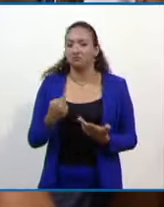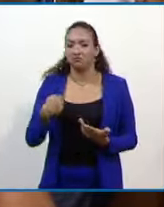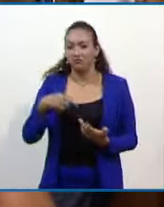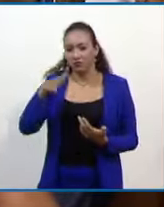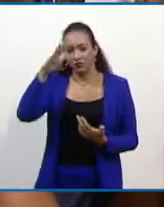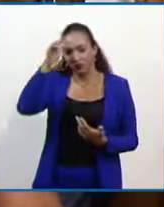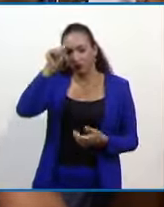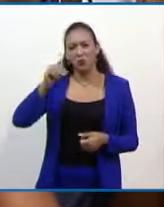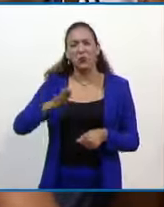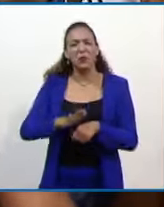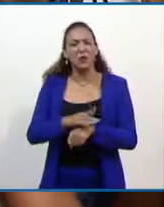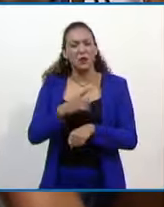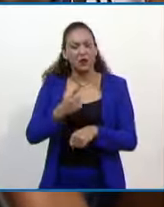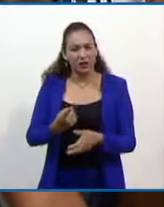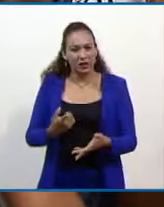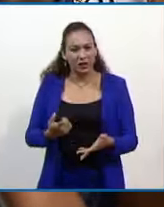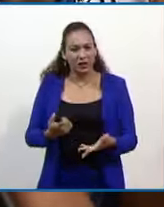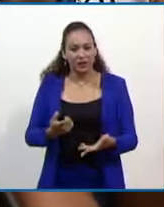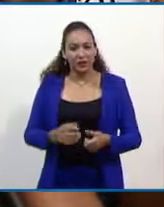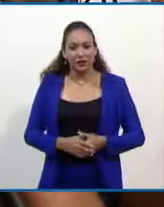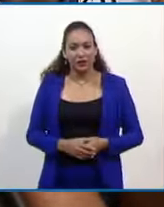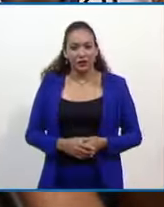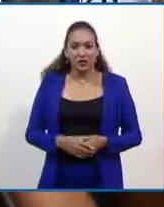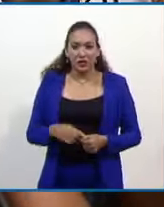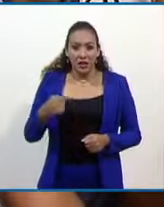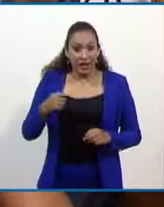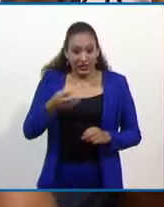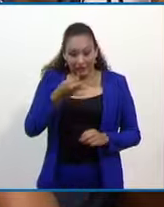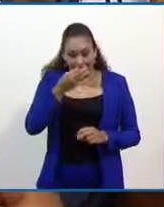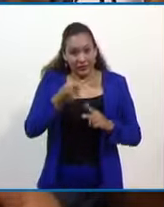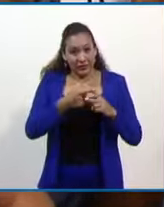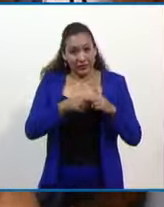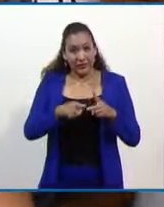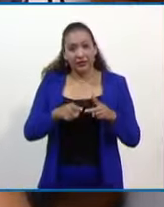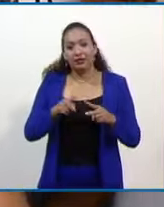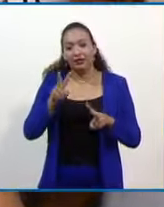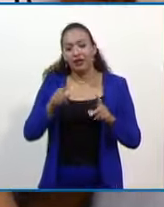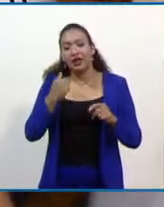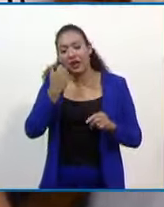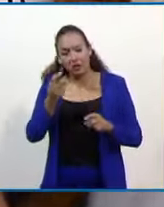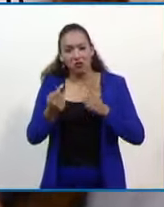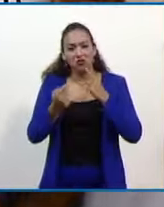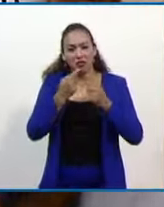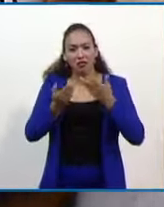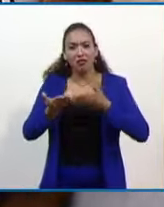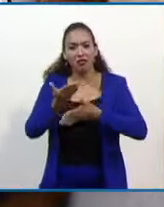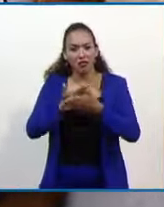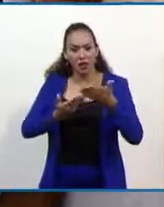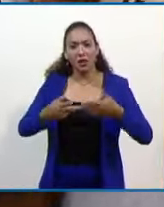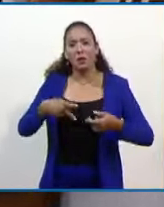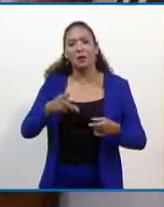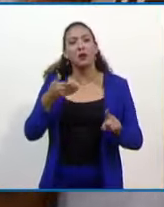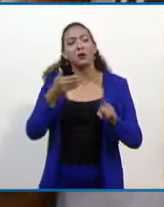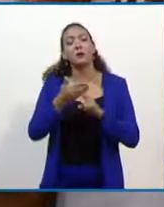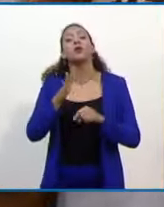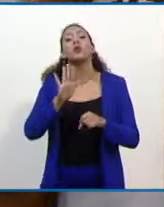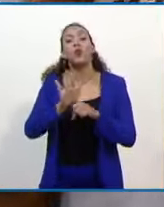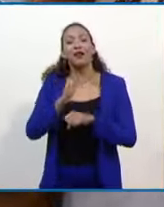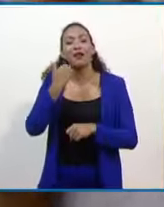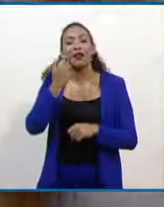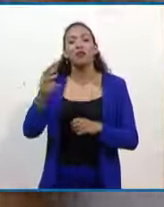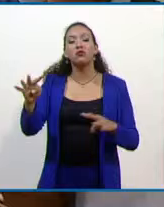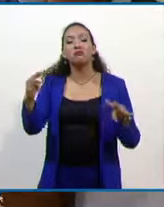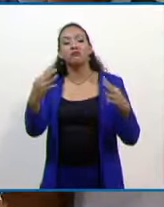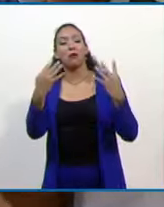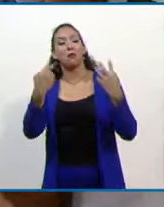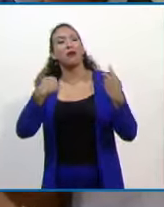el momento que estamos ya por iniciar en el tema de los diálogos, no vamos a participar adentro, pero pues la intención es hacernos presentes acá